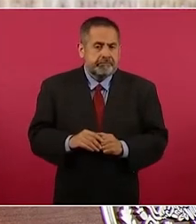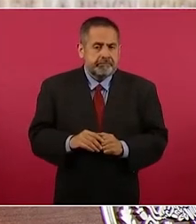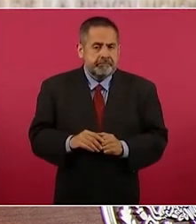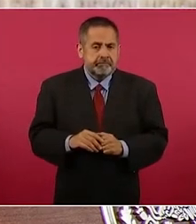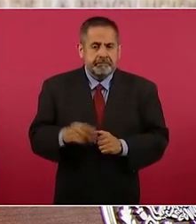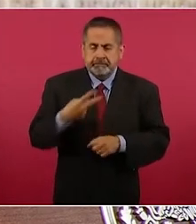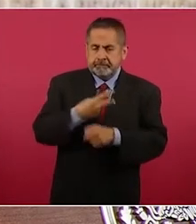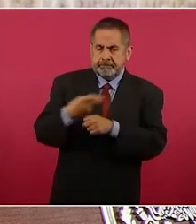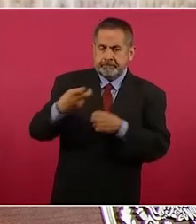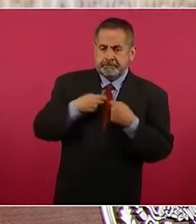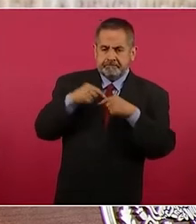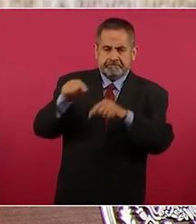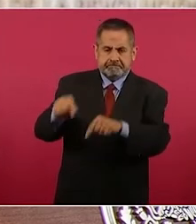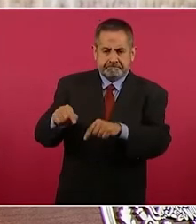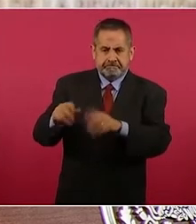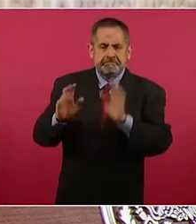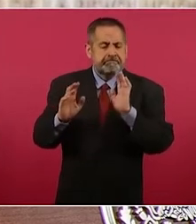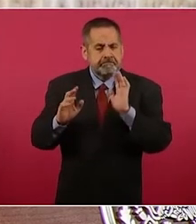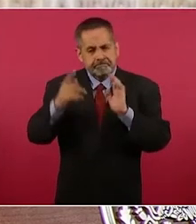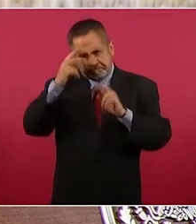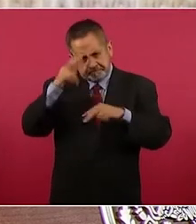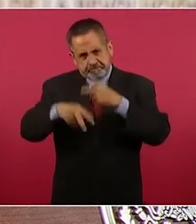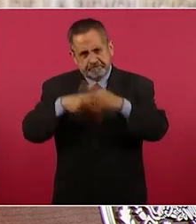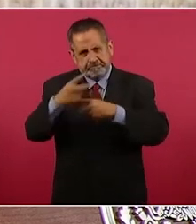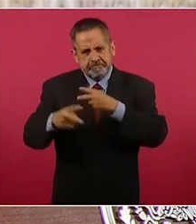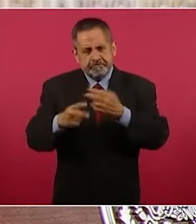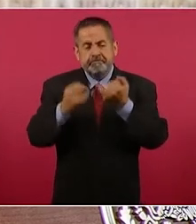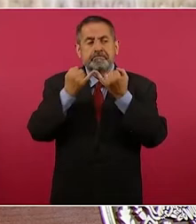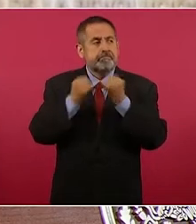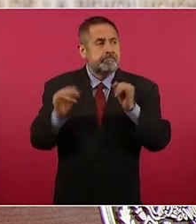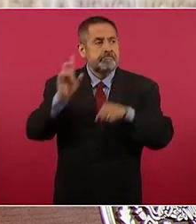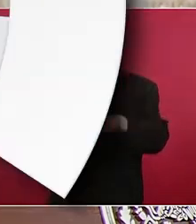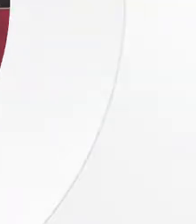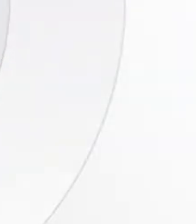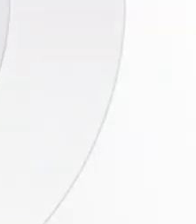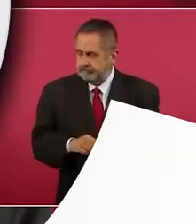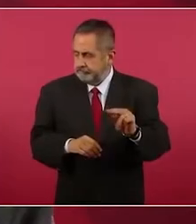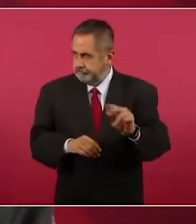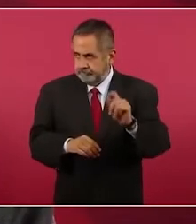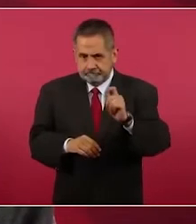Y me invitaron para ir a la inauguración de la planta.